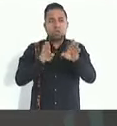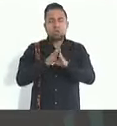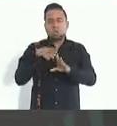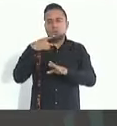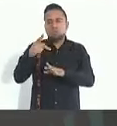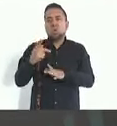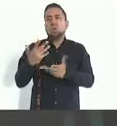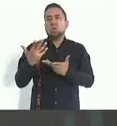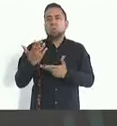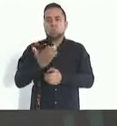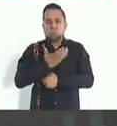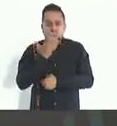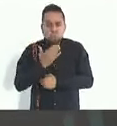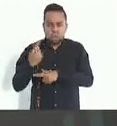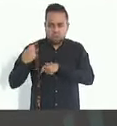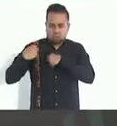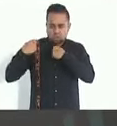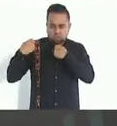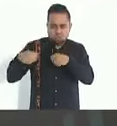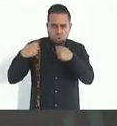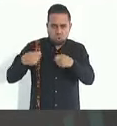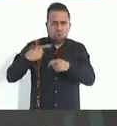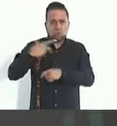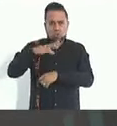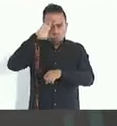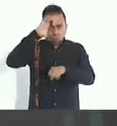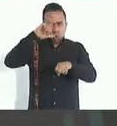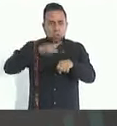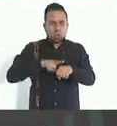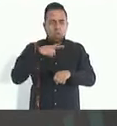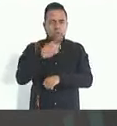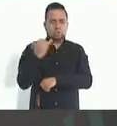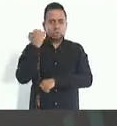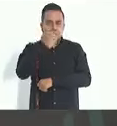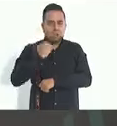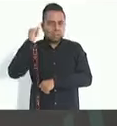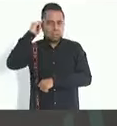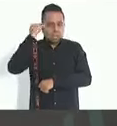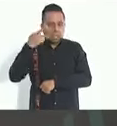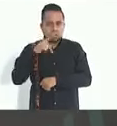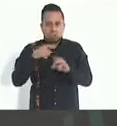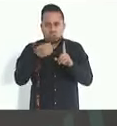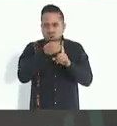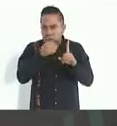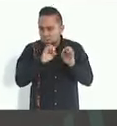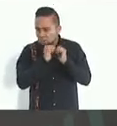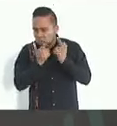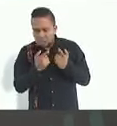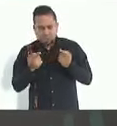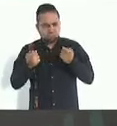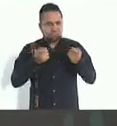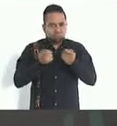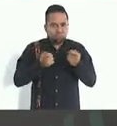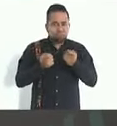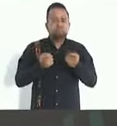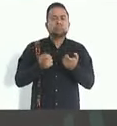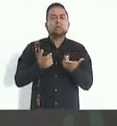sus tradiciones, sus costumbres, sus lenguas, su organización social,